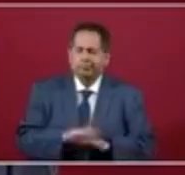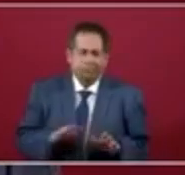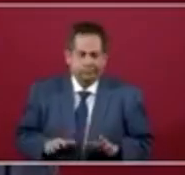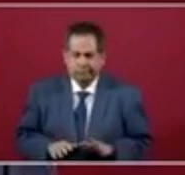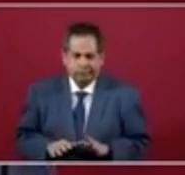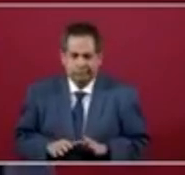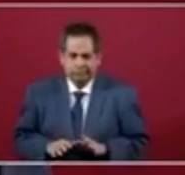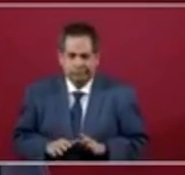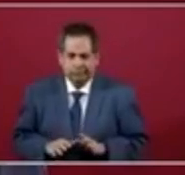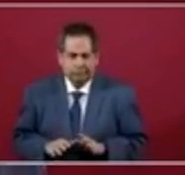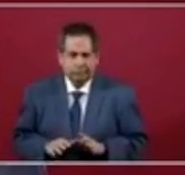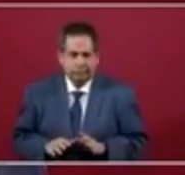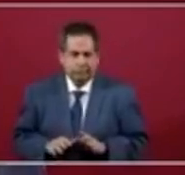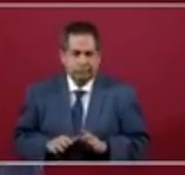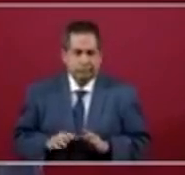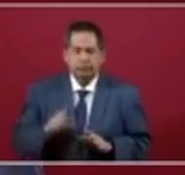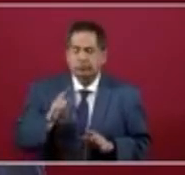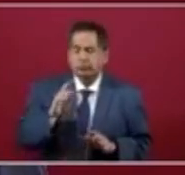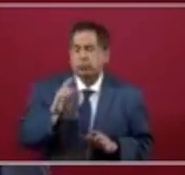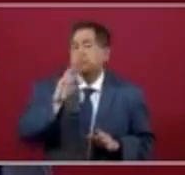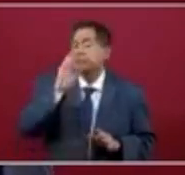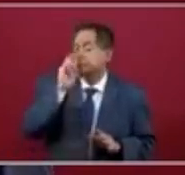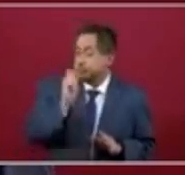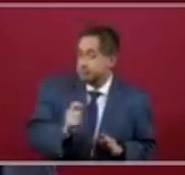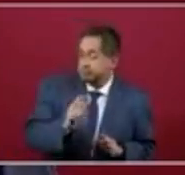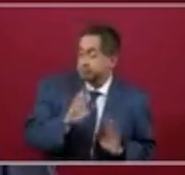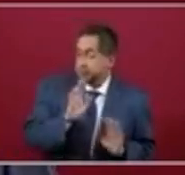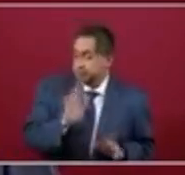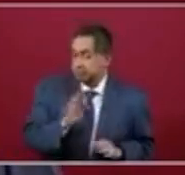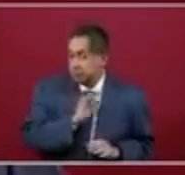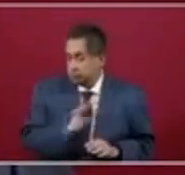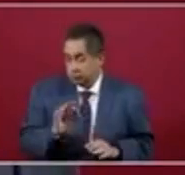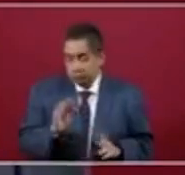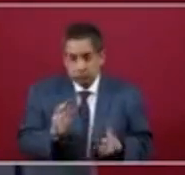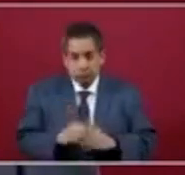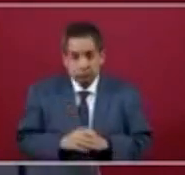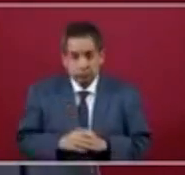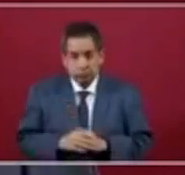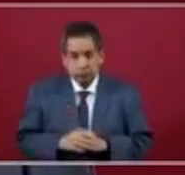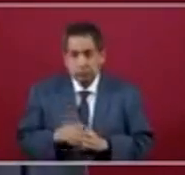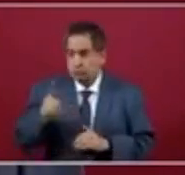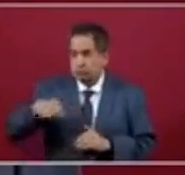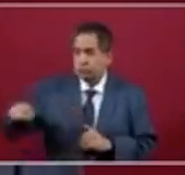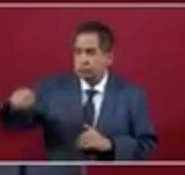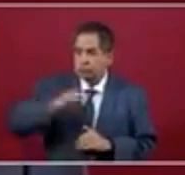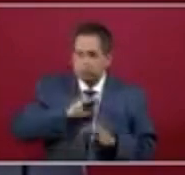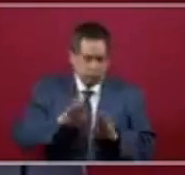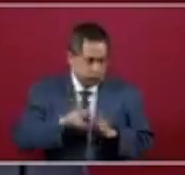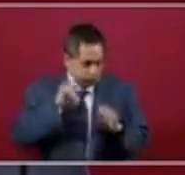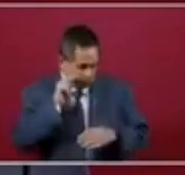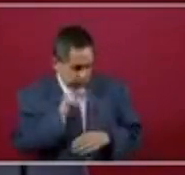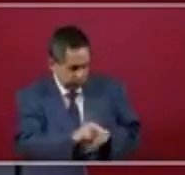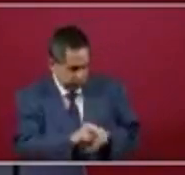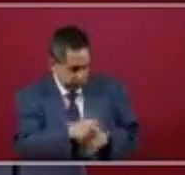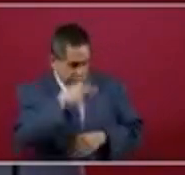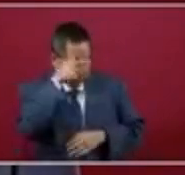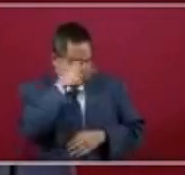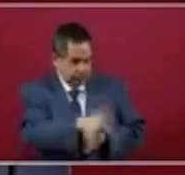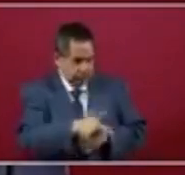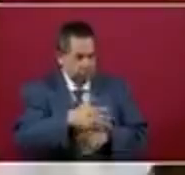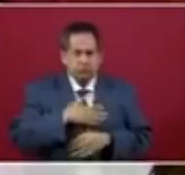lo que no significa que no puedan ejercerse las